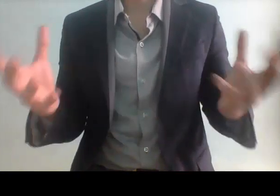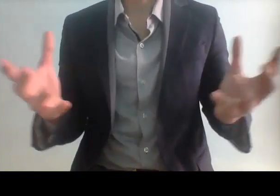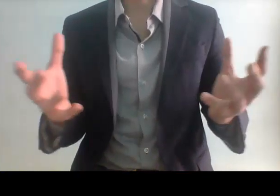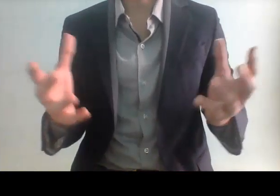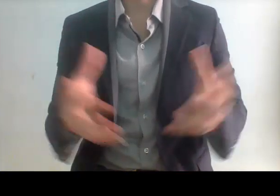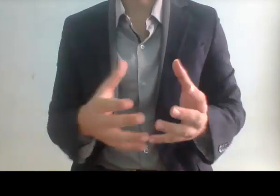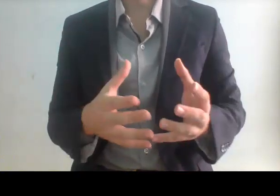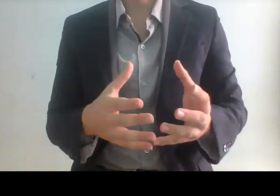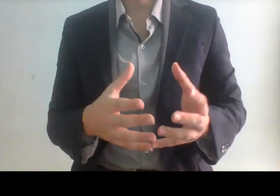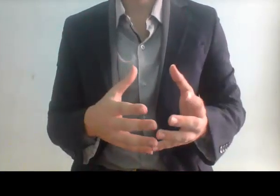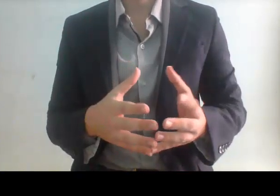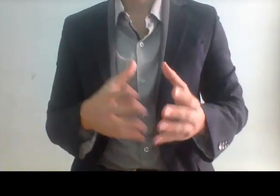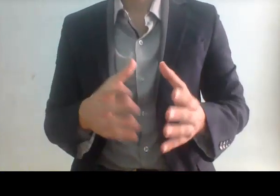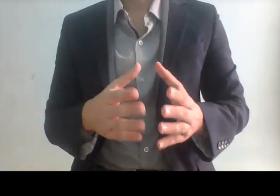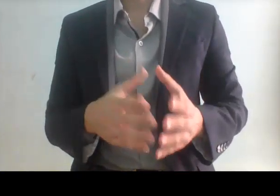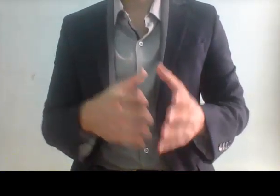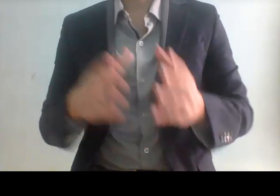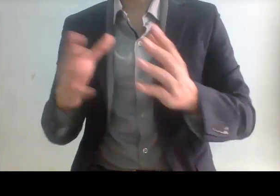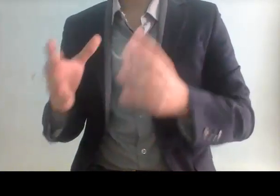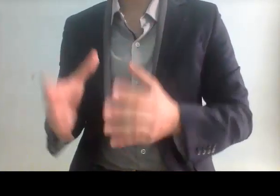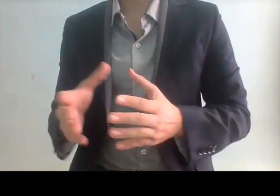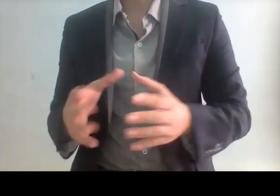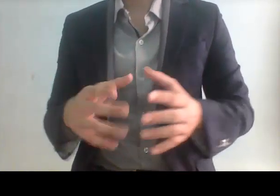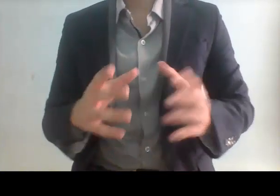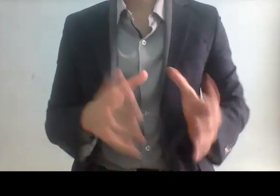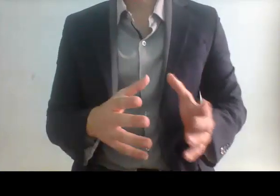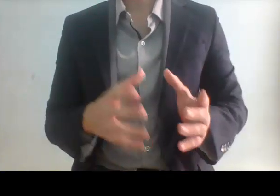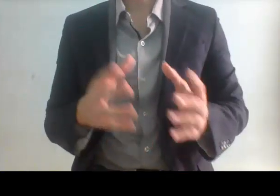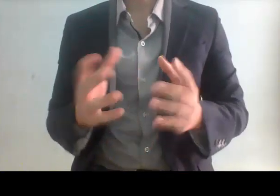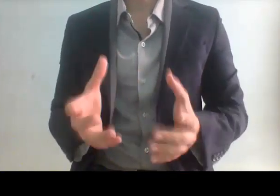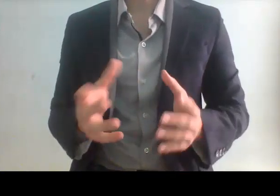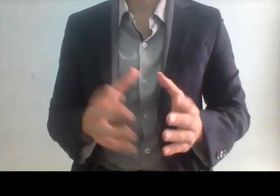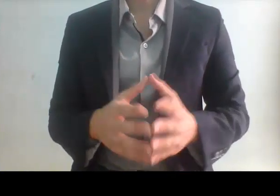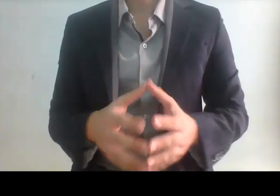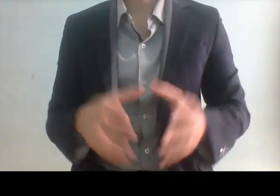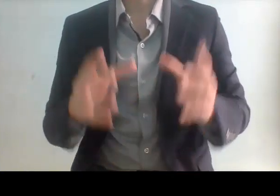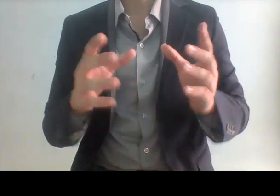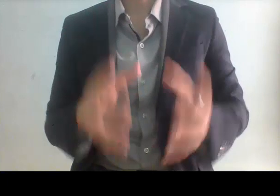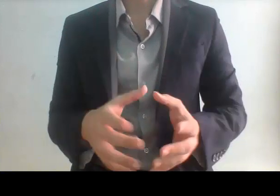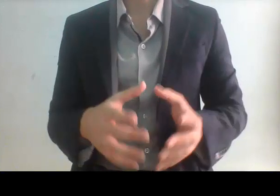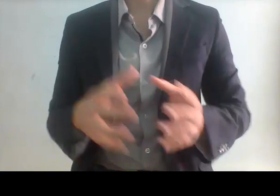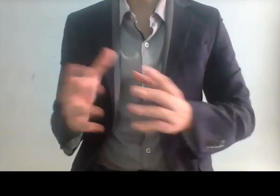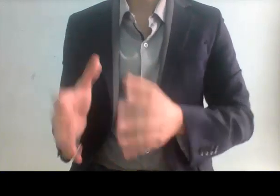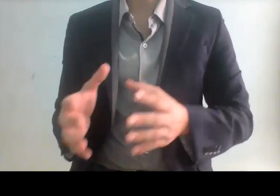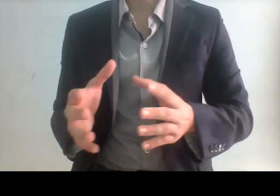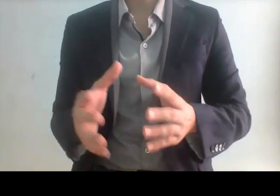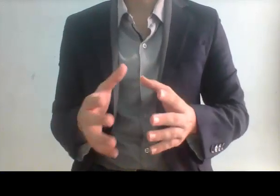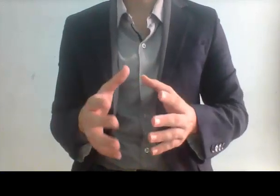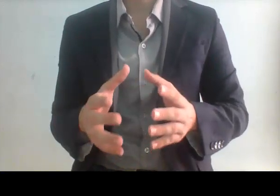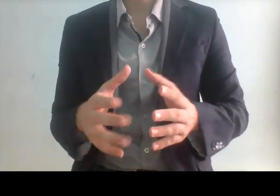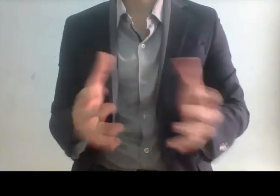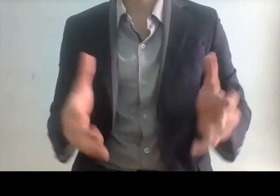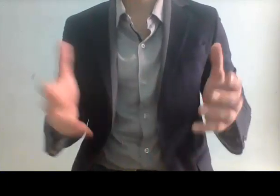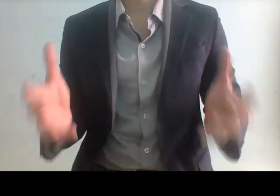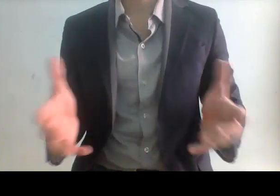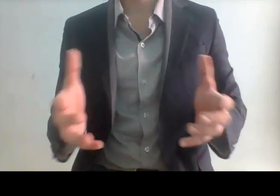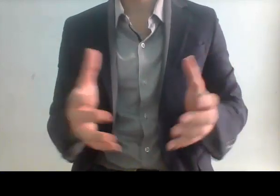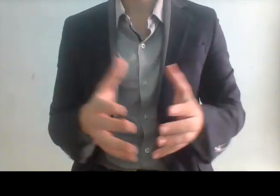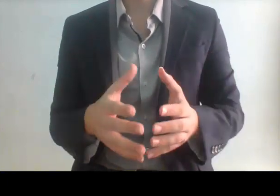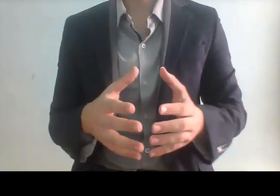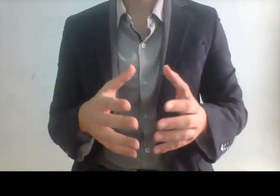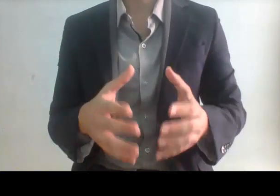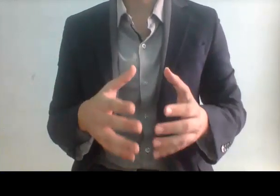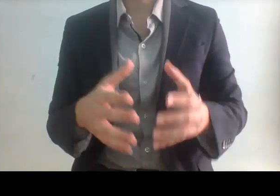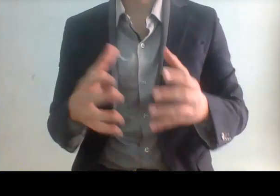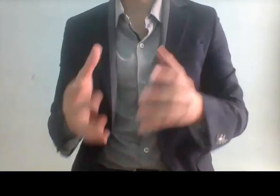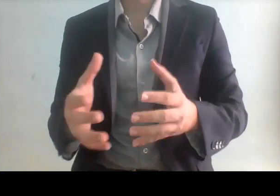para el presupuesto del año 2022. ¿Por qué no digo el año 2021? Porque recordemos que el periodo de tiempo para que las mismas empresas